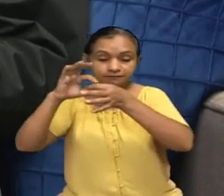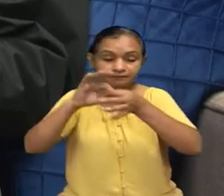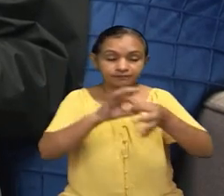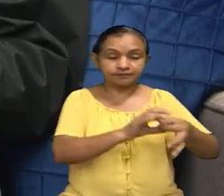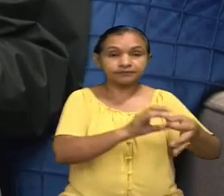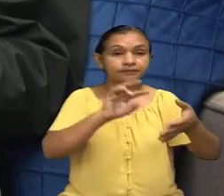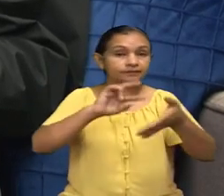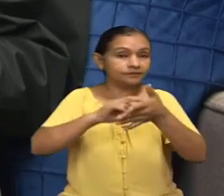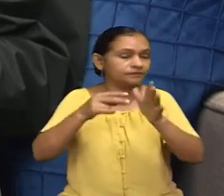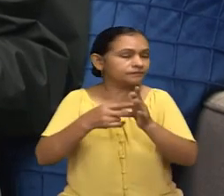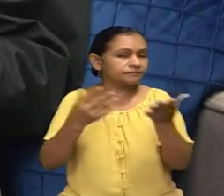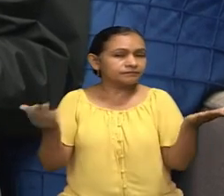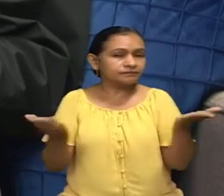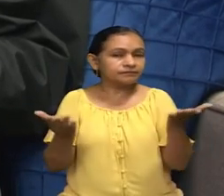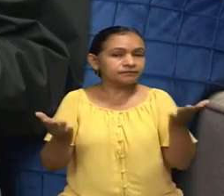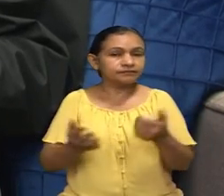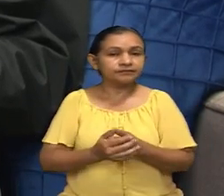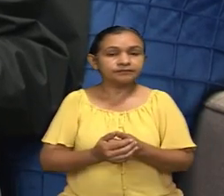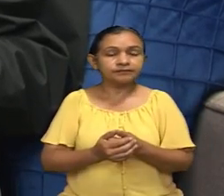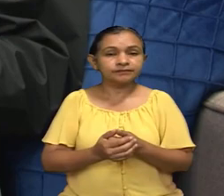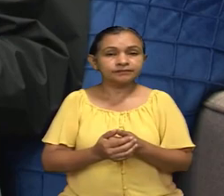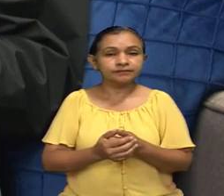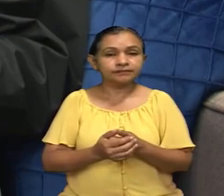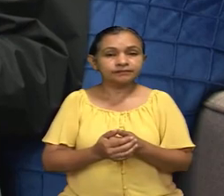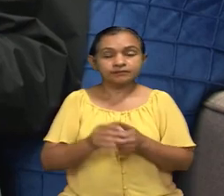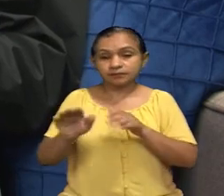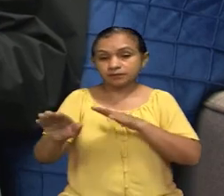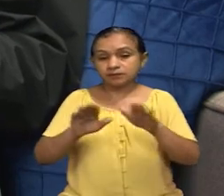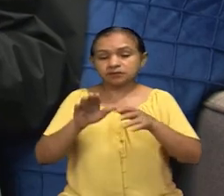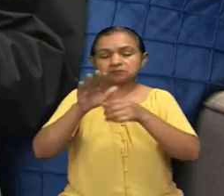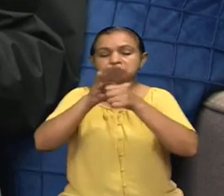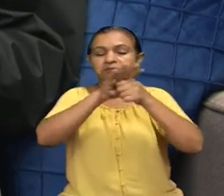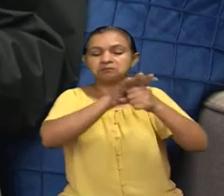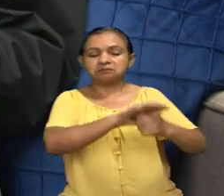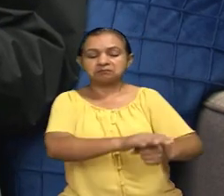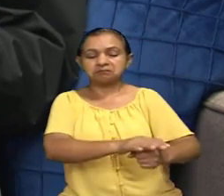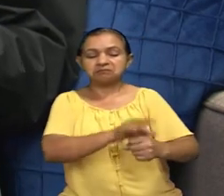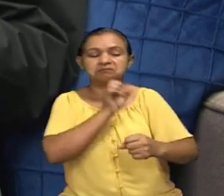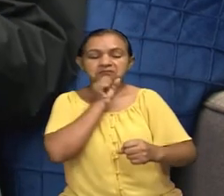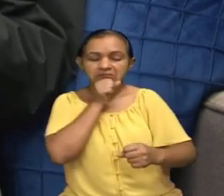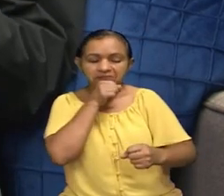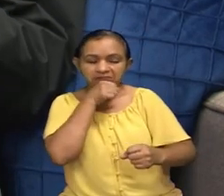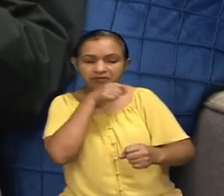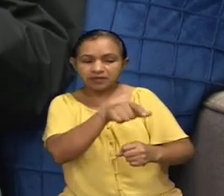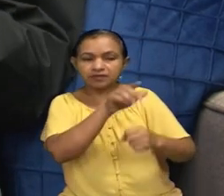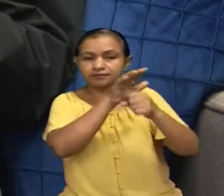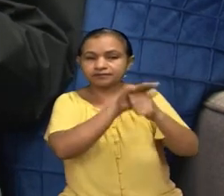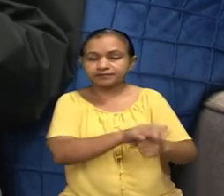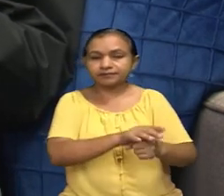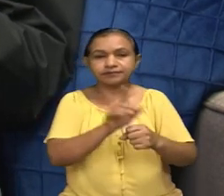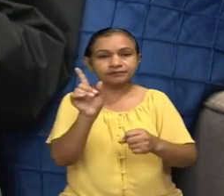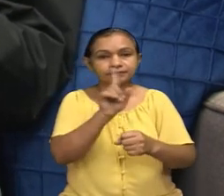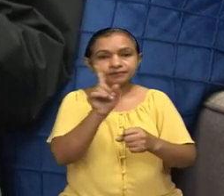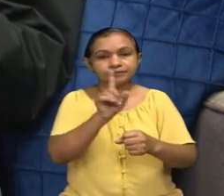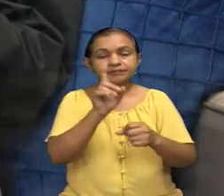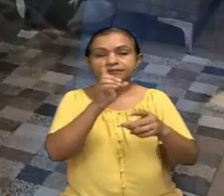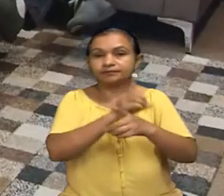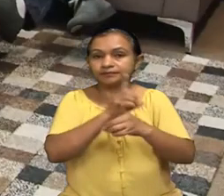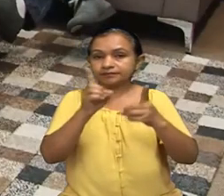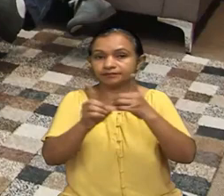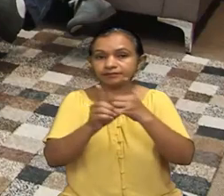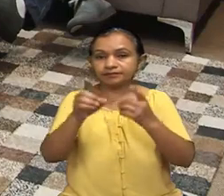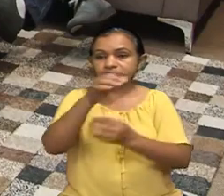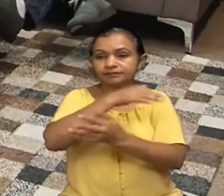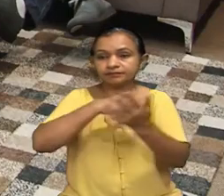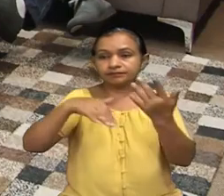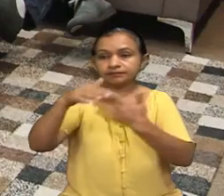significa eso? Significa que no debe de haber discriminación entre generaciones, sino que debemos de tener